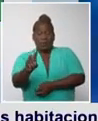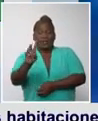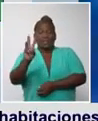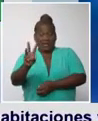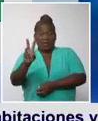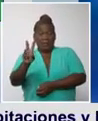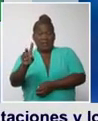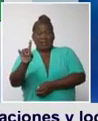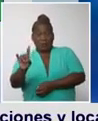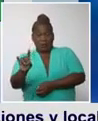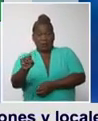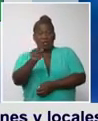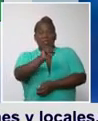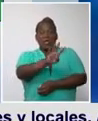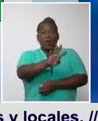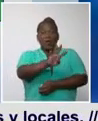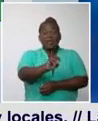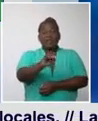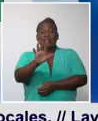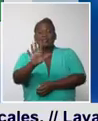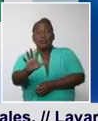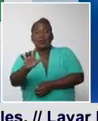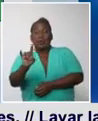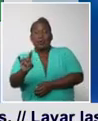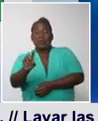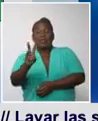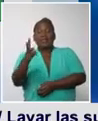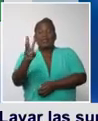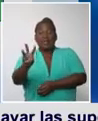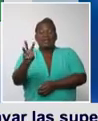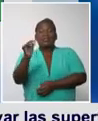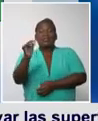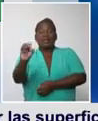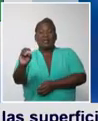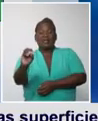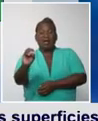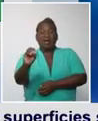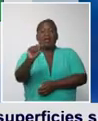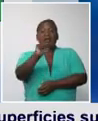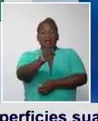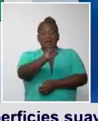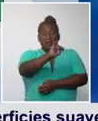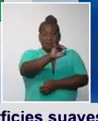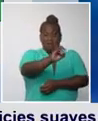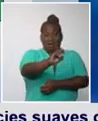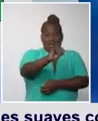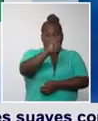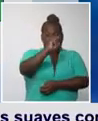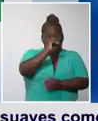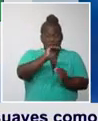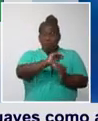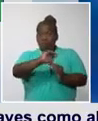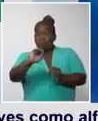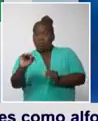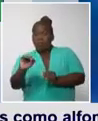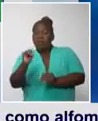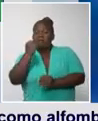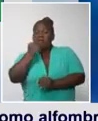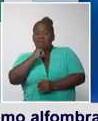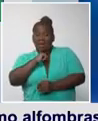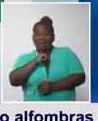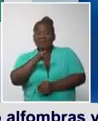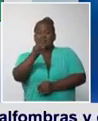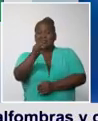59, 360, y de 60 años y más, un total de 162